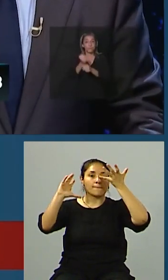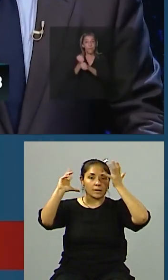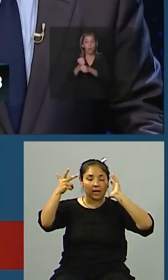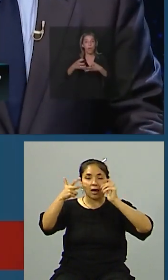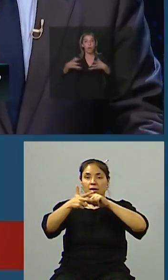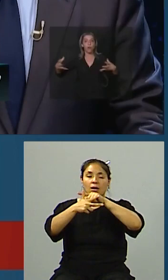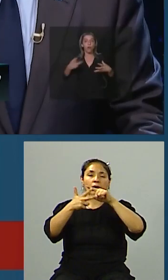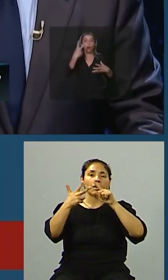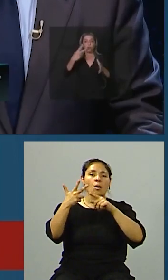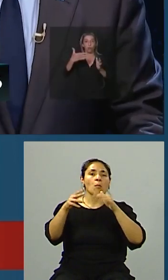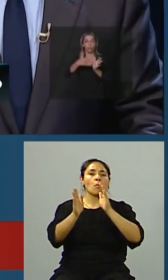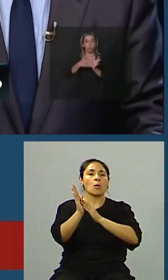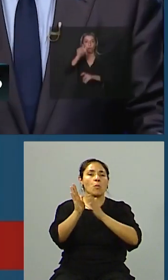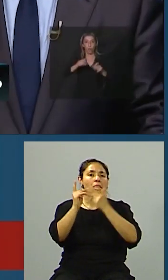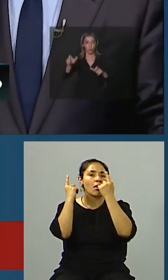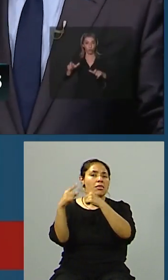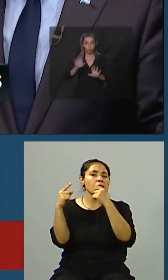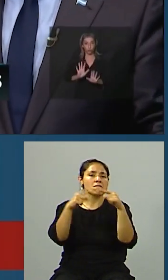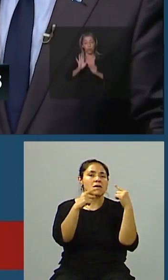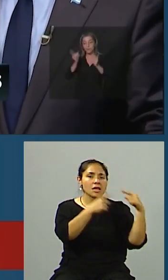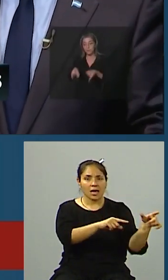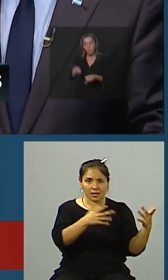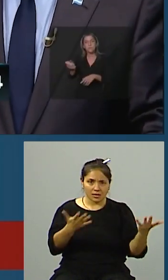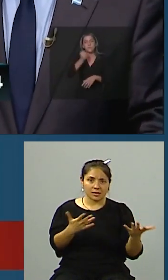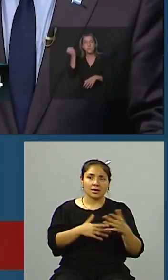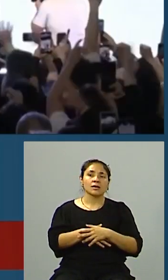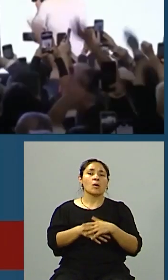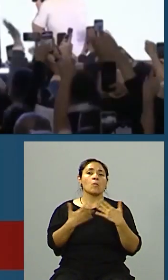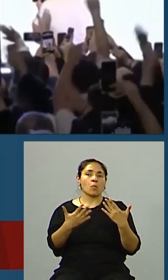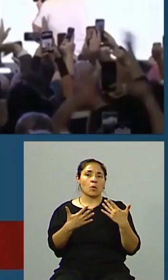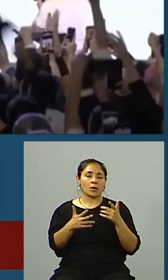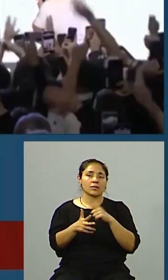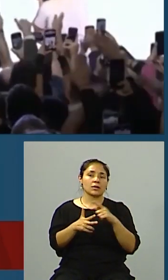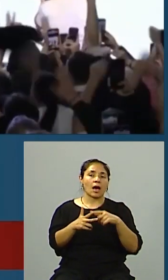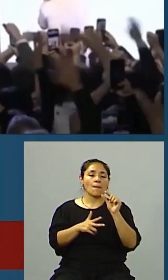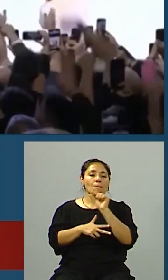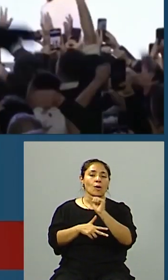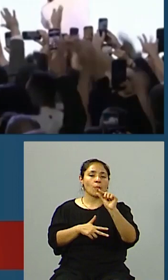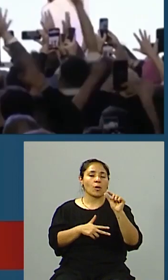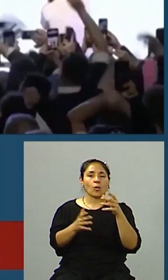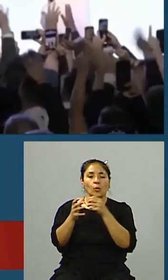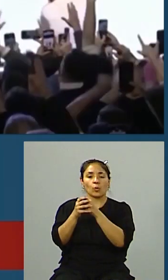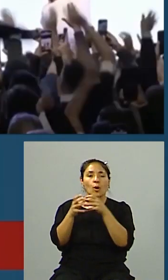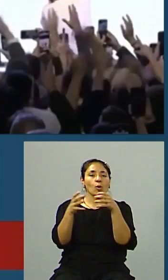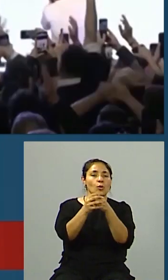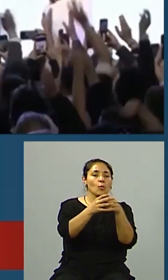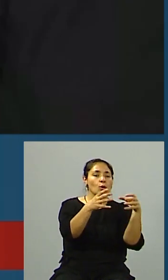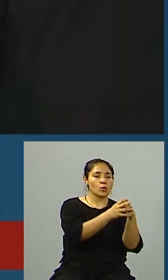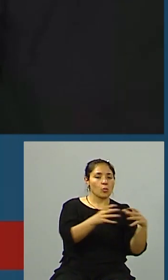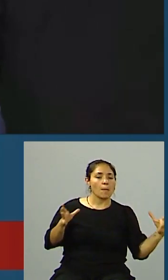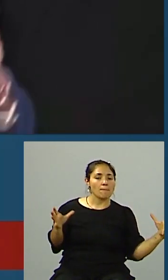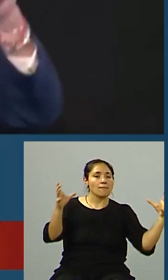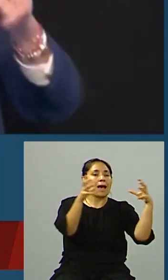distintas. Eran propuestas que a lo mejor reunían un apoyo minoritario dentro del campo mayoritario